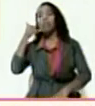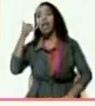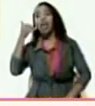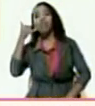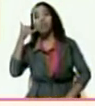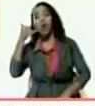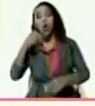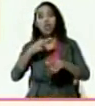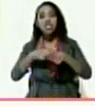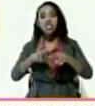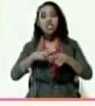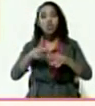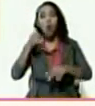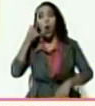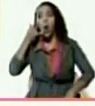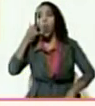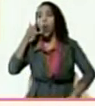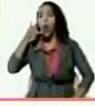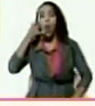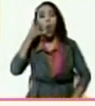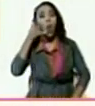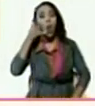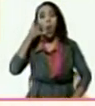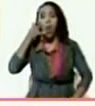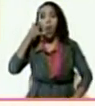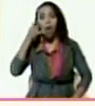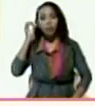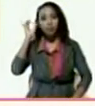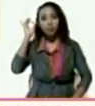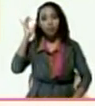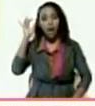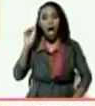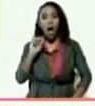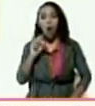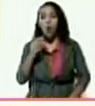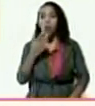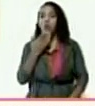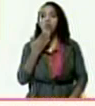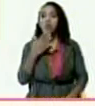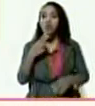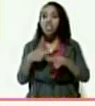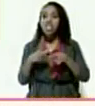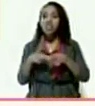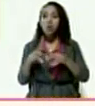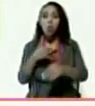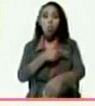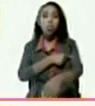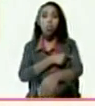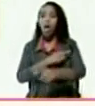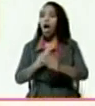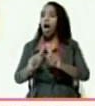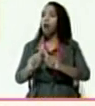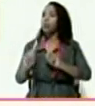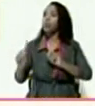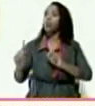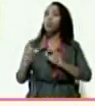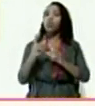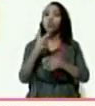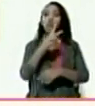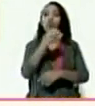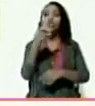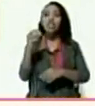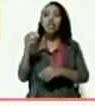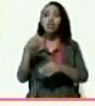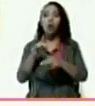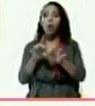niño herido. Un niño que estaba a 200 metros, Carmen, ¿verdad? A 200 metros del